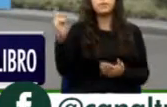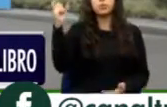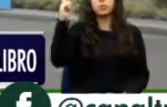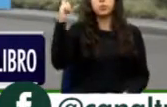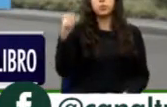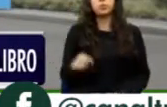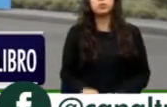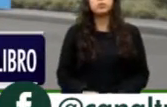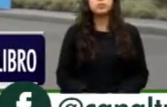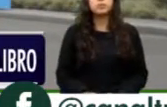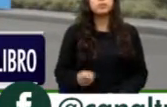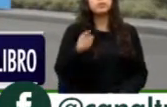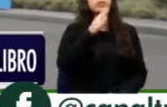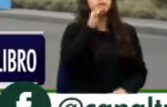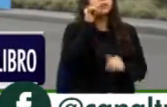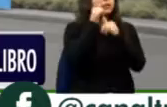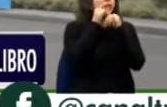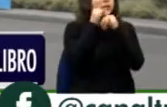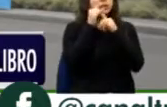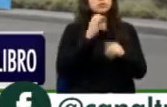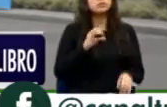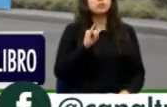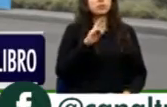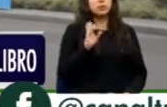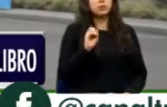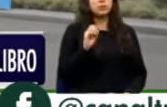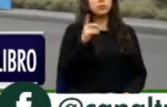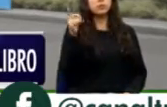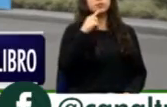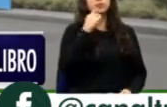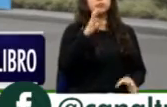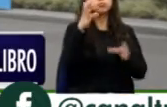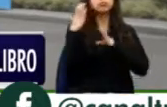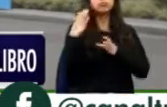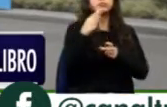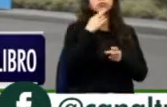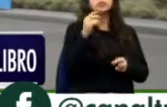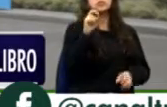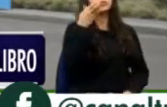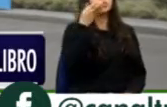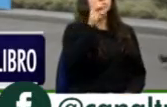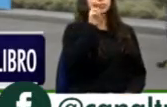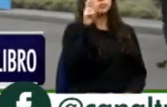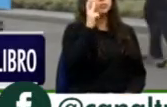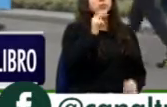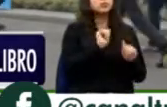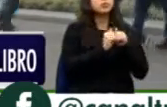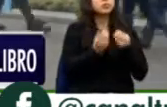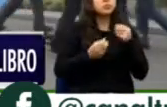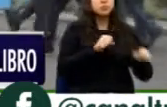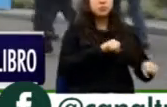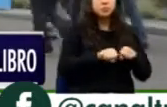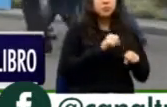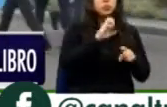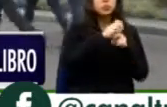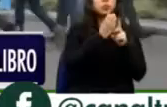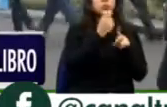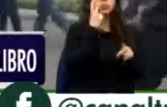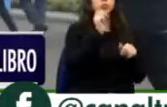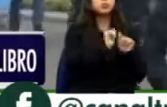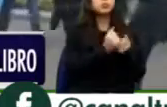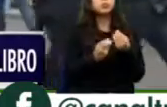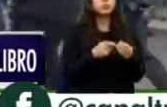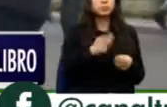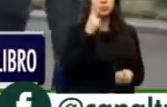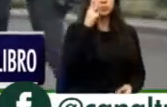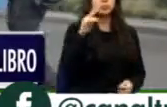su parte, el ingeniero Ciro Rodríguez, representante a la Cámara por Norte de Santander, resaltó la labor de los gestores culturales y patrimoniales en